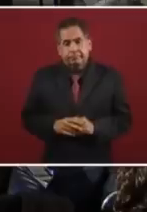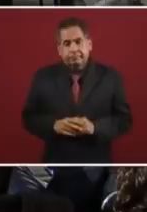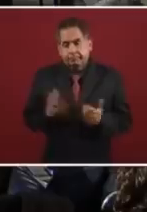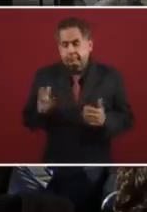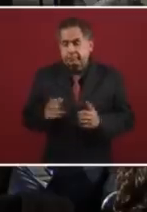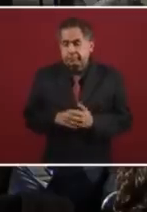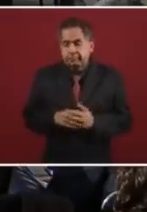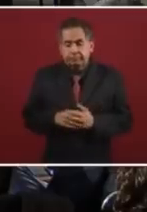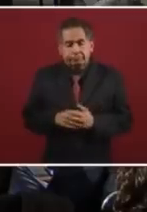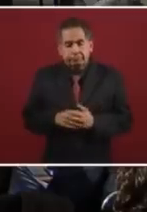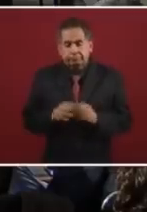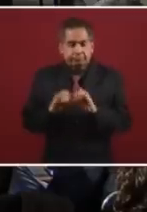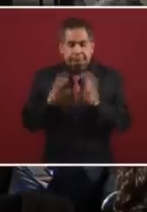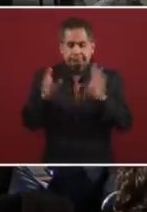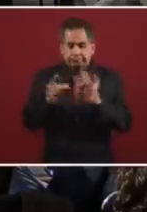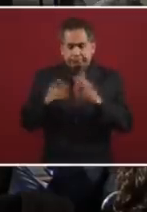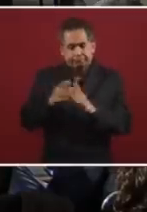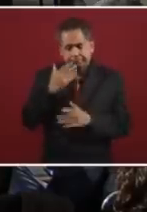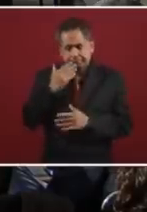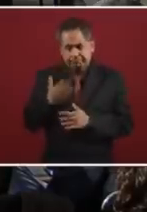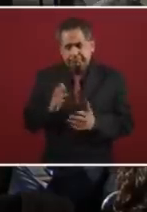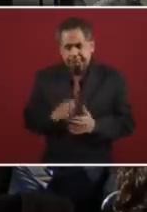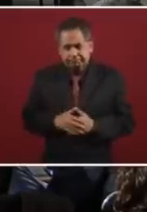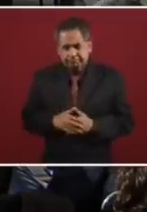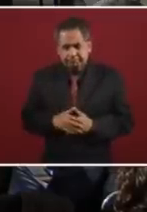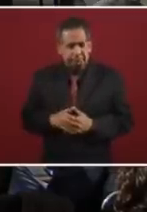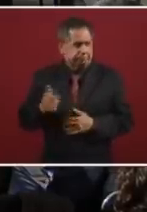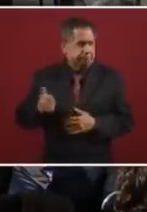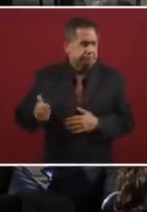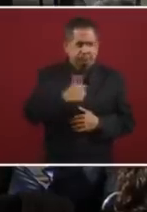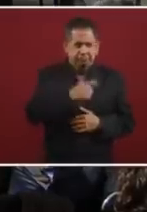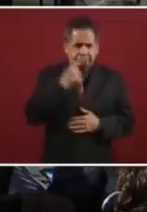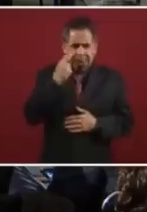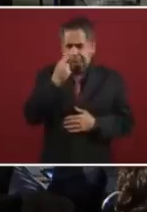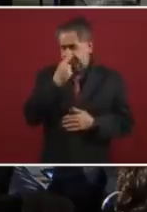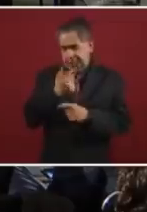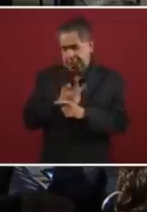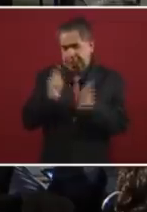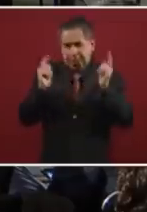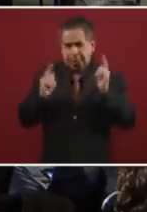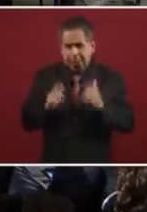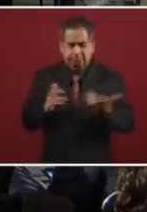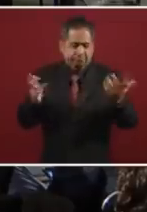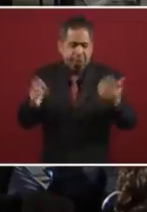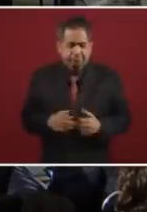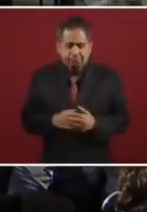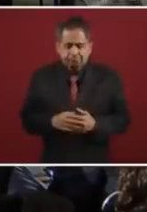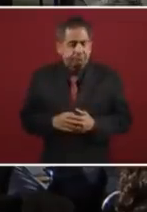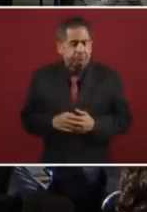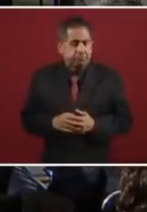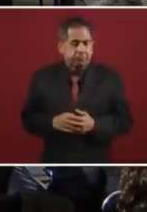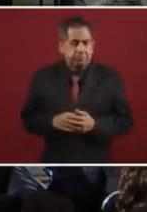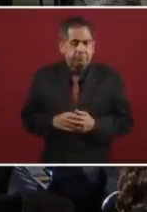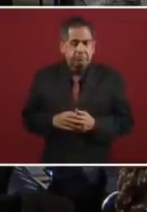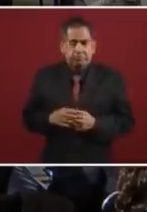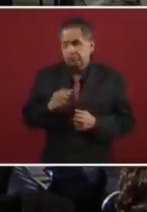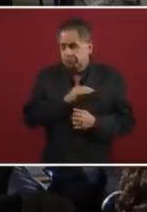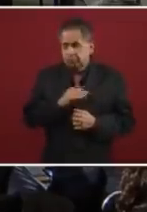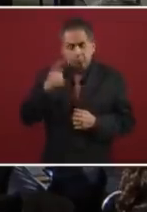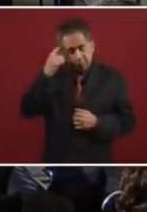y explicable además somos libres todo el mundo puede